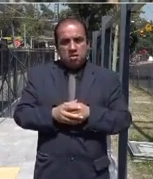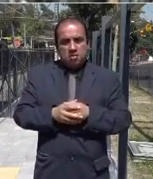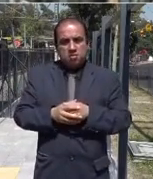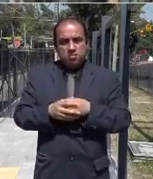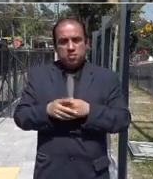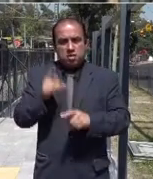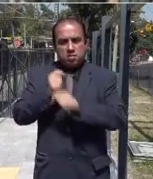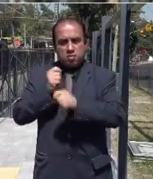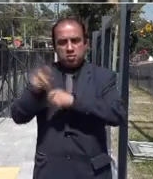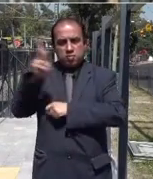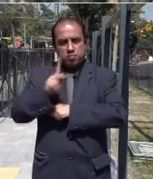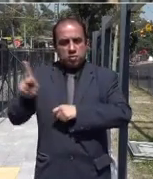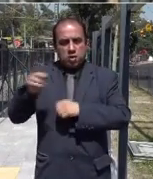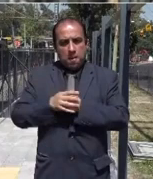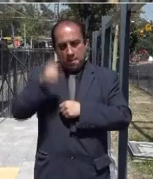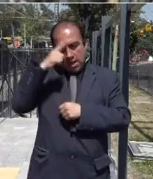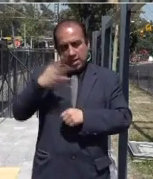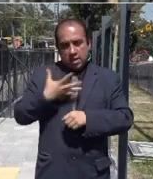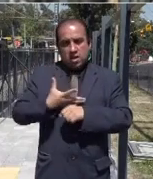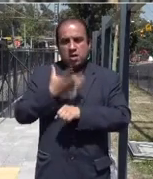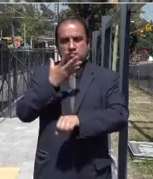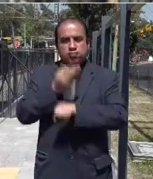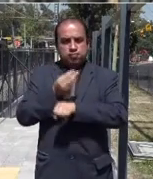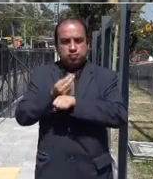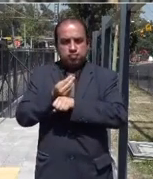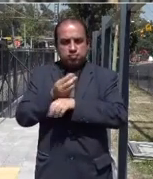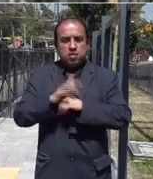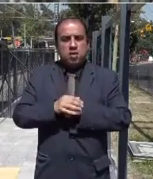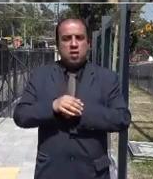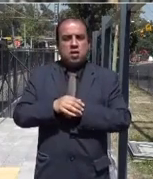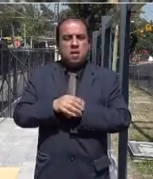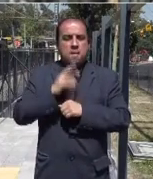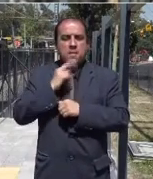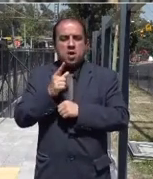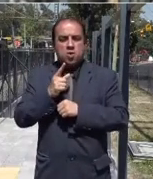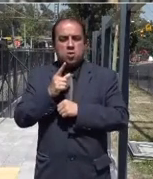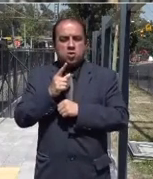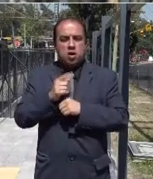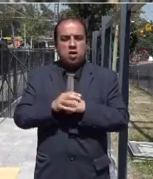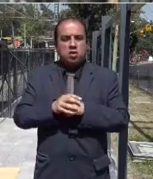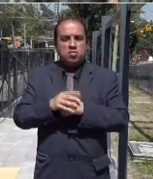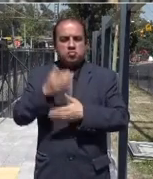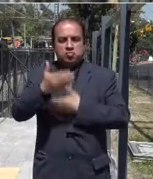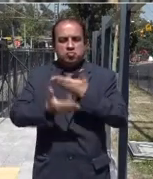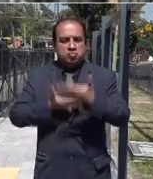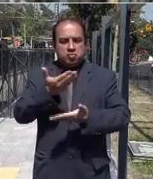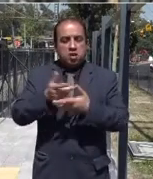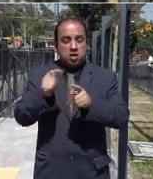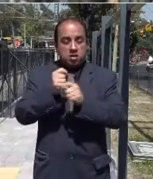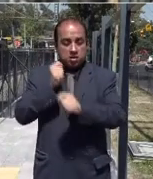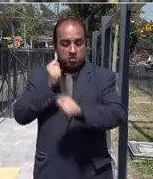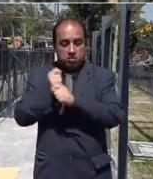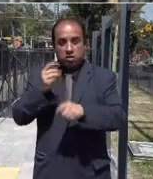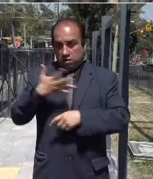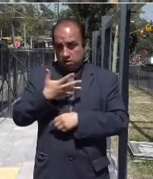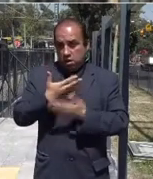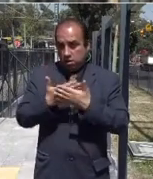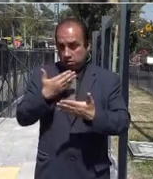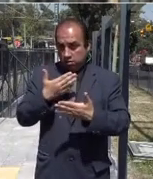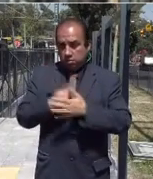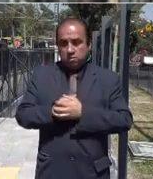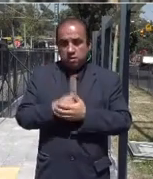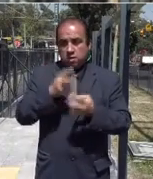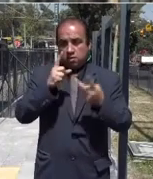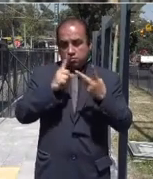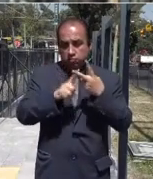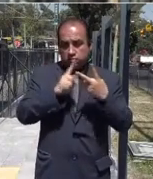darle mantenimiento y mejorar la calidad del servicio del transporte que ya existía. Lo segundo es